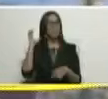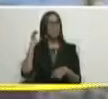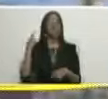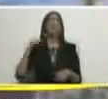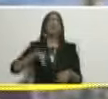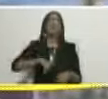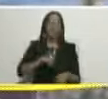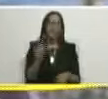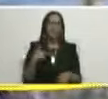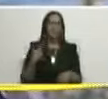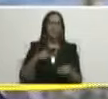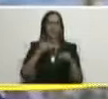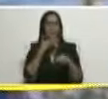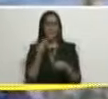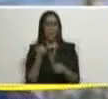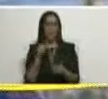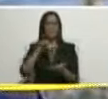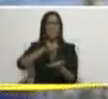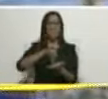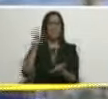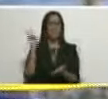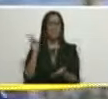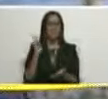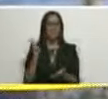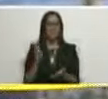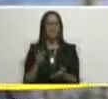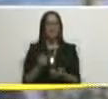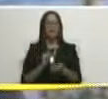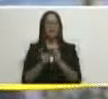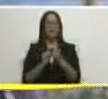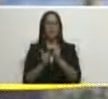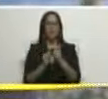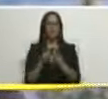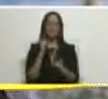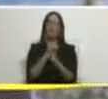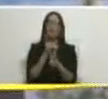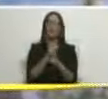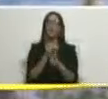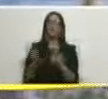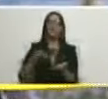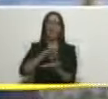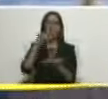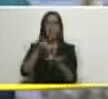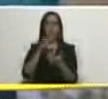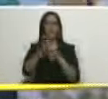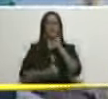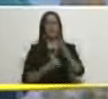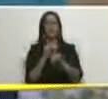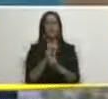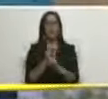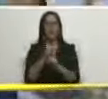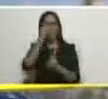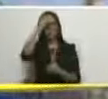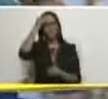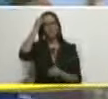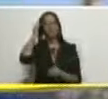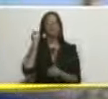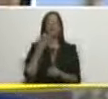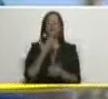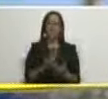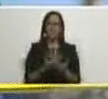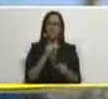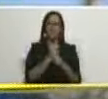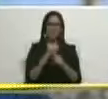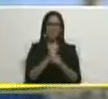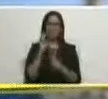aquí de las mejores sedes de Venezuela para deportes y competencias nacionales e internacionales, gracias a esta gran obra que